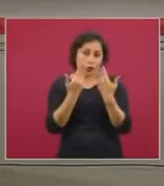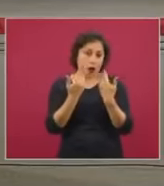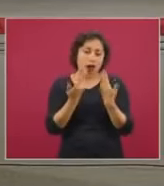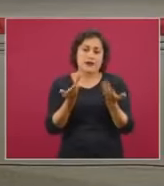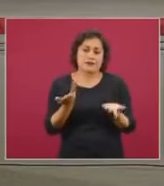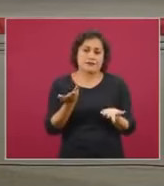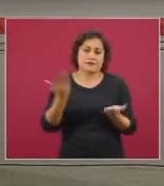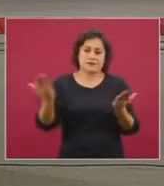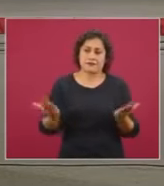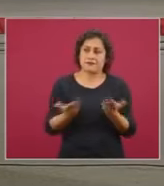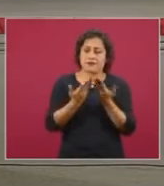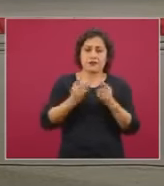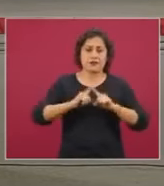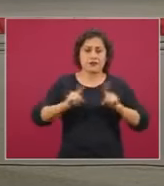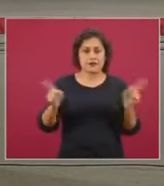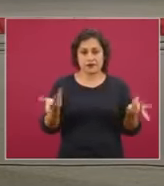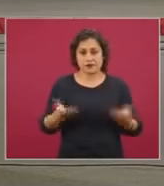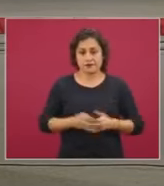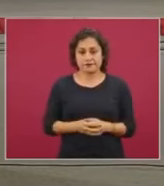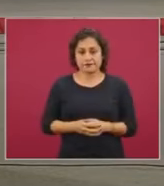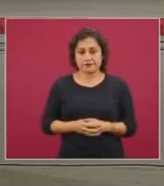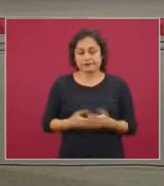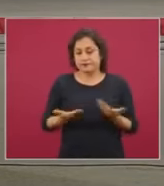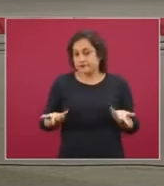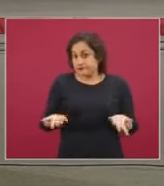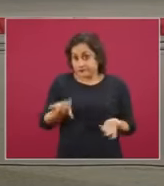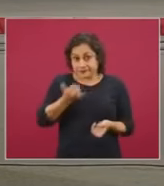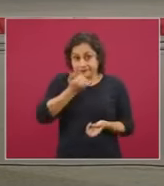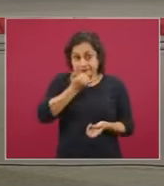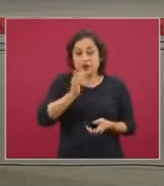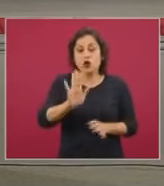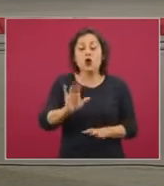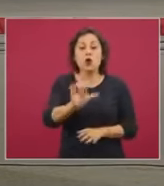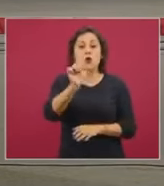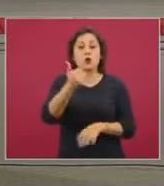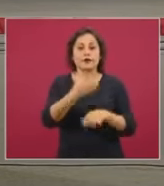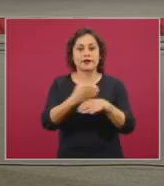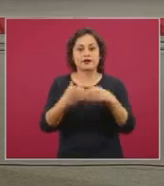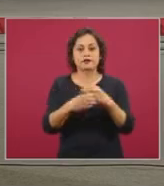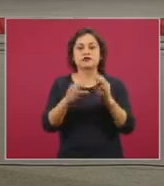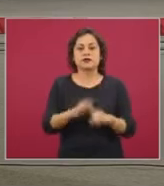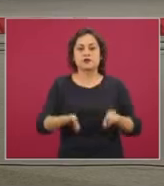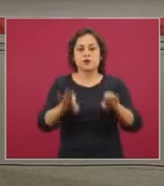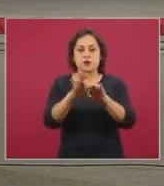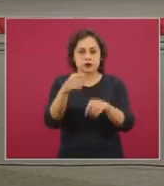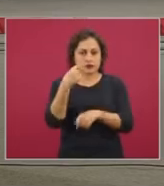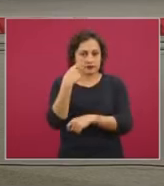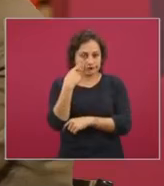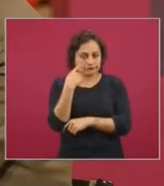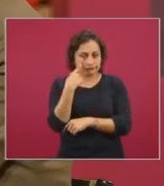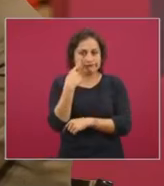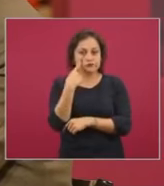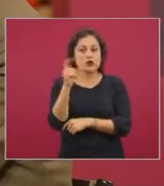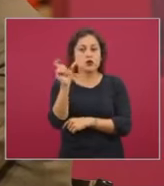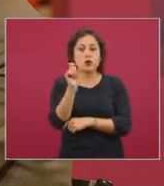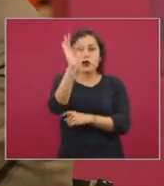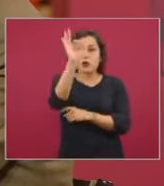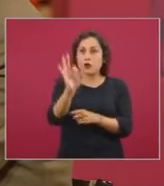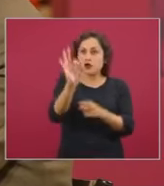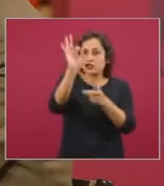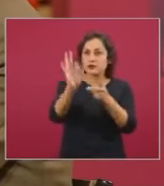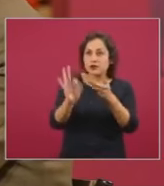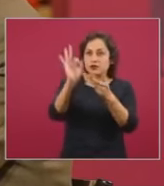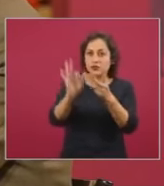Entonces, ahora, perdón, pero nada más una cosa que sí me gustaría recalcar es que cuando vemos los excesos en porcentajes de